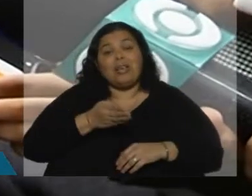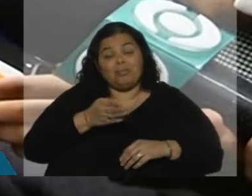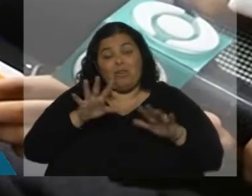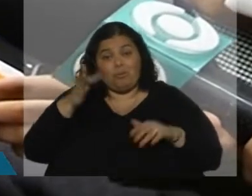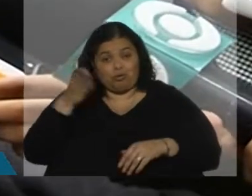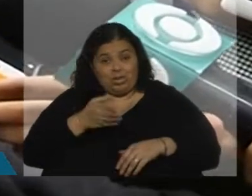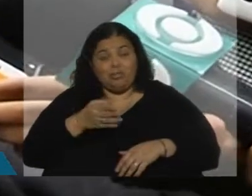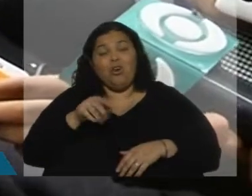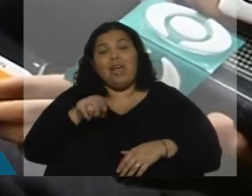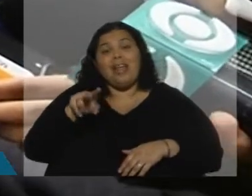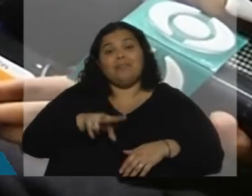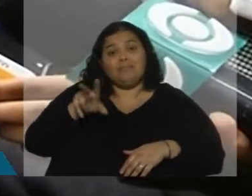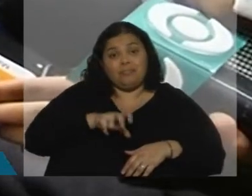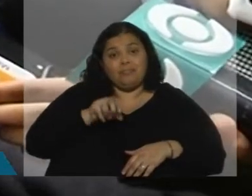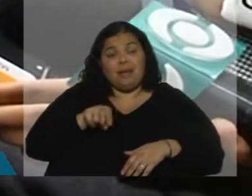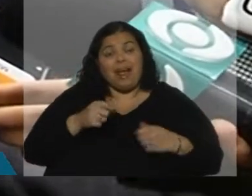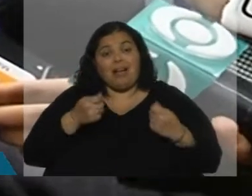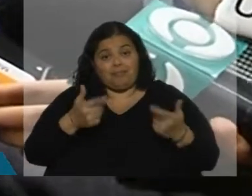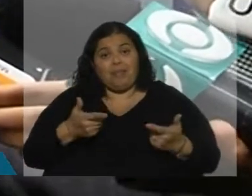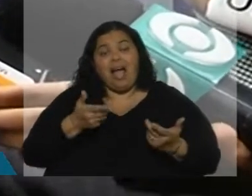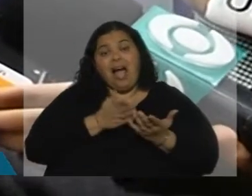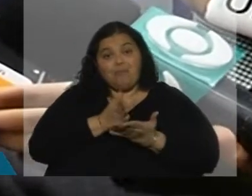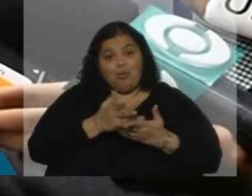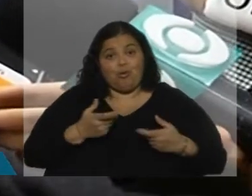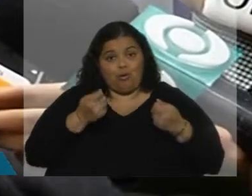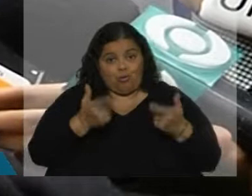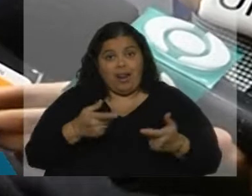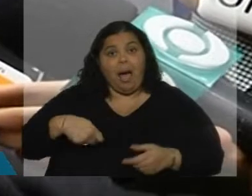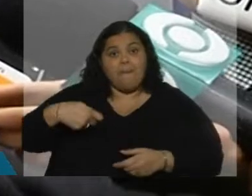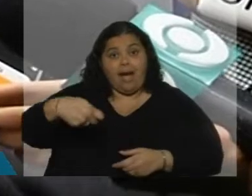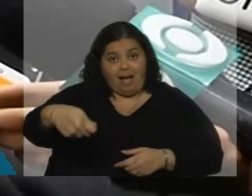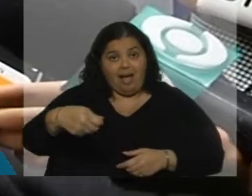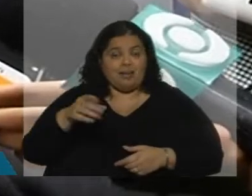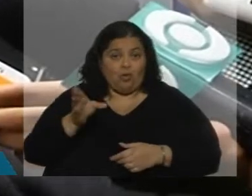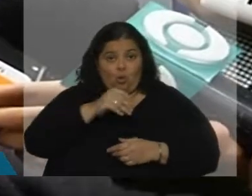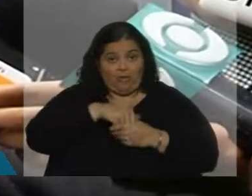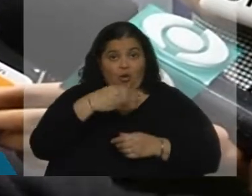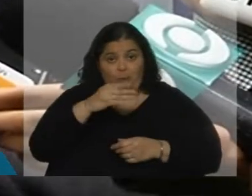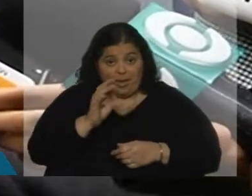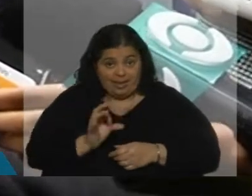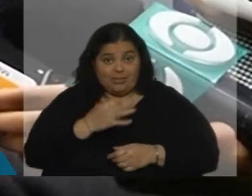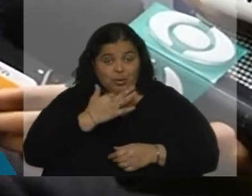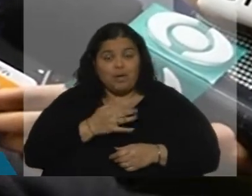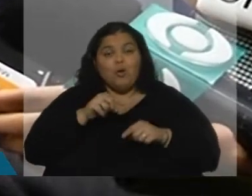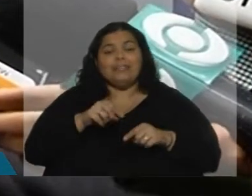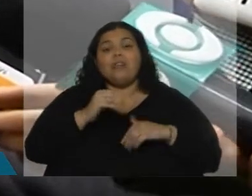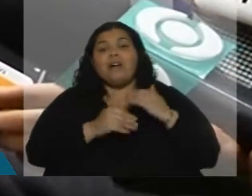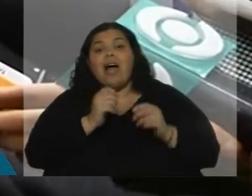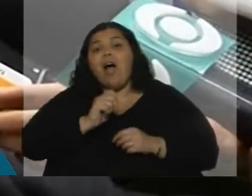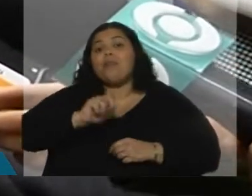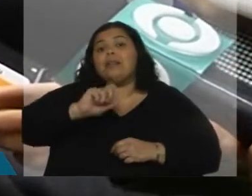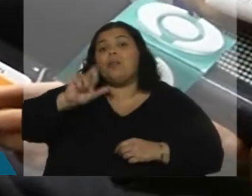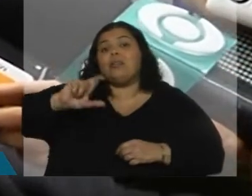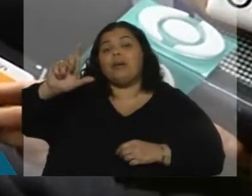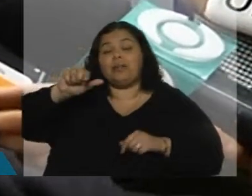al uruguay de asistencia desde ayuda digamos para pagar todo esto se van a ir aumentando con el paso del tiempo y